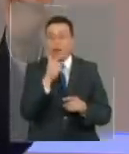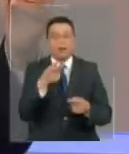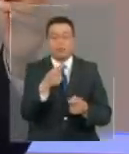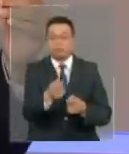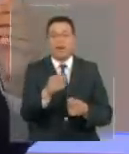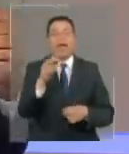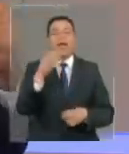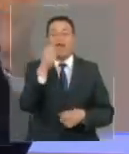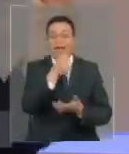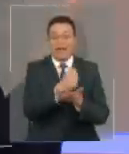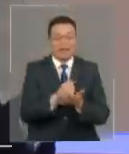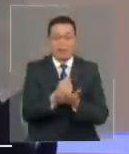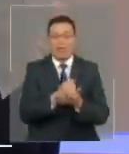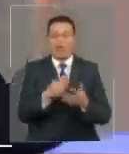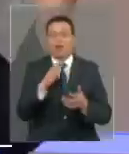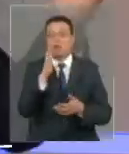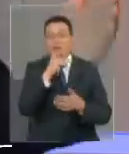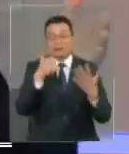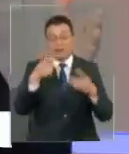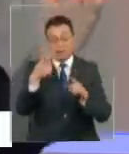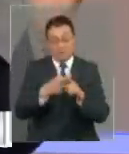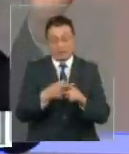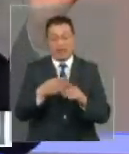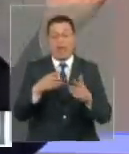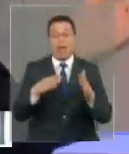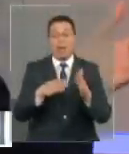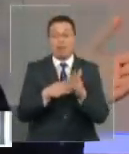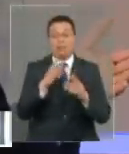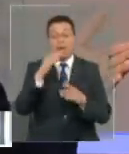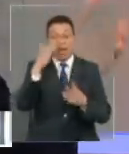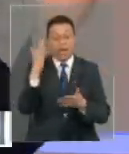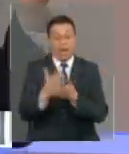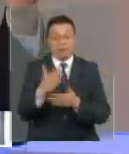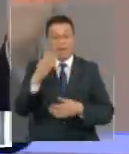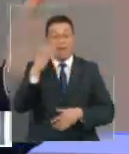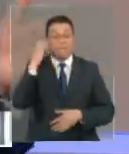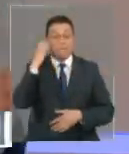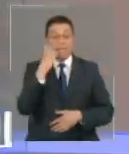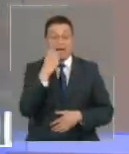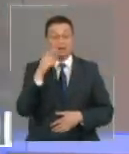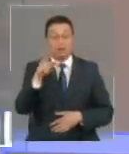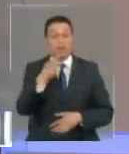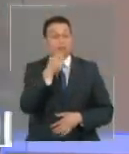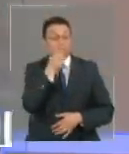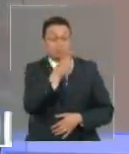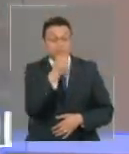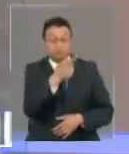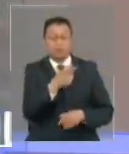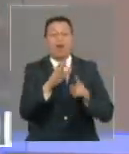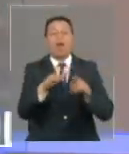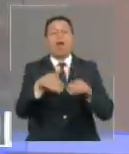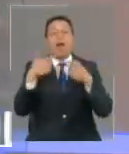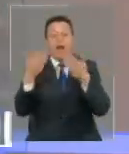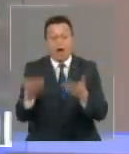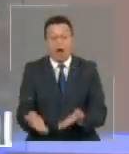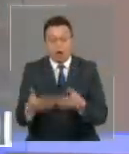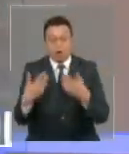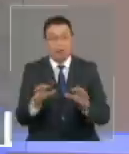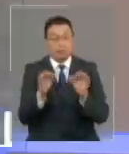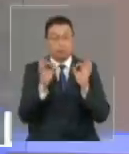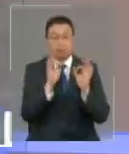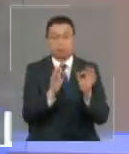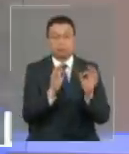adquirir remedio, no hay 6 meses de espera. Eso fue hasta mayo, después de las denuncias. Y hoy día nosotros hemos